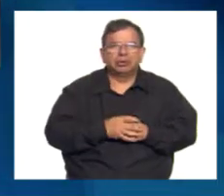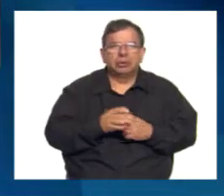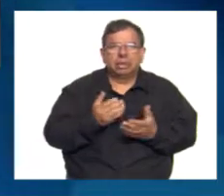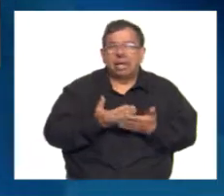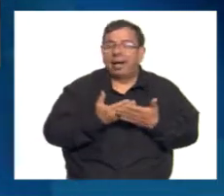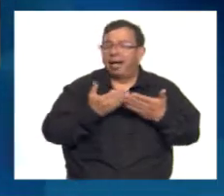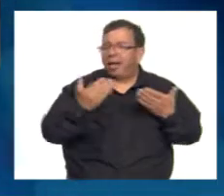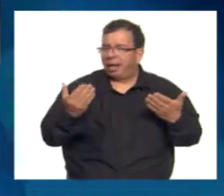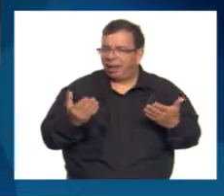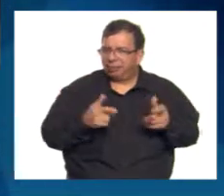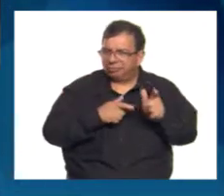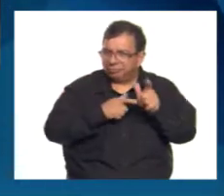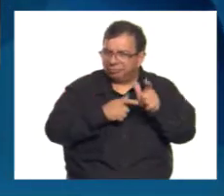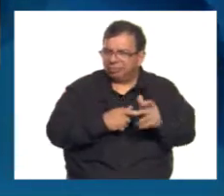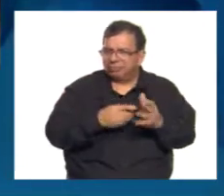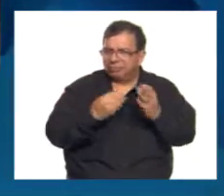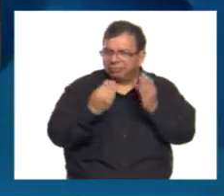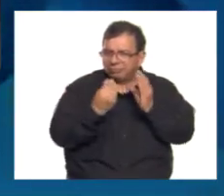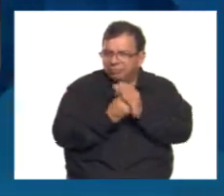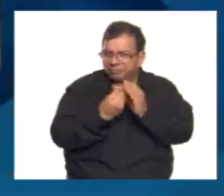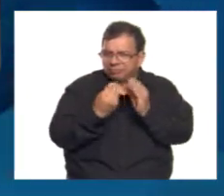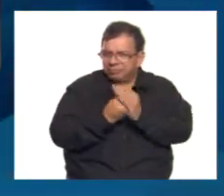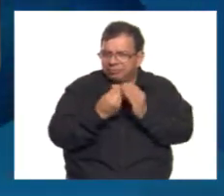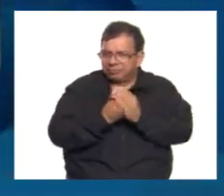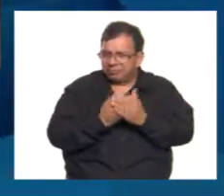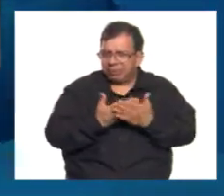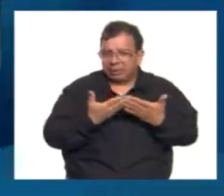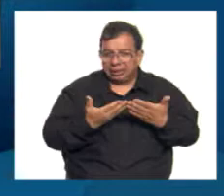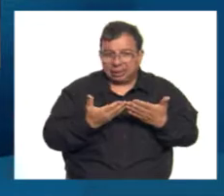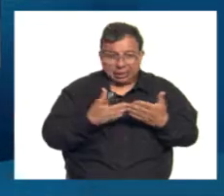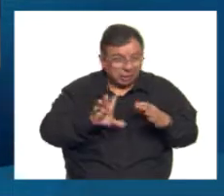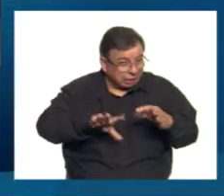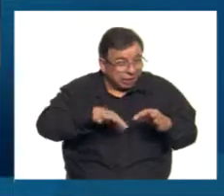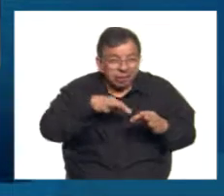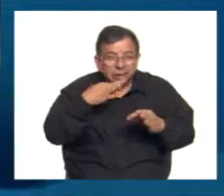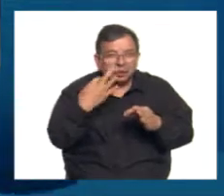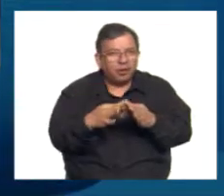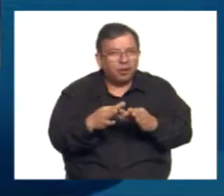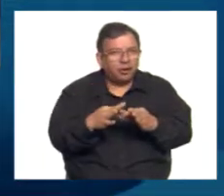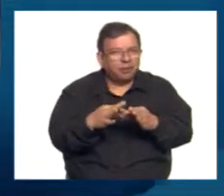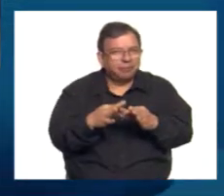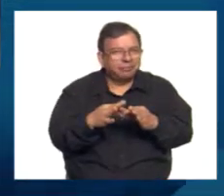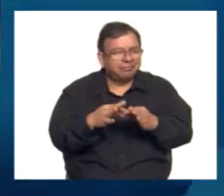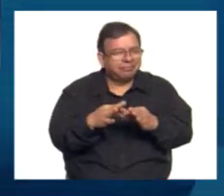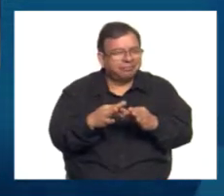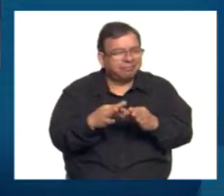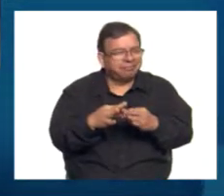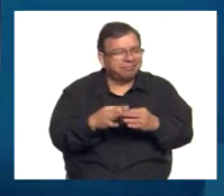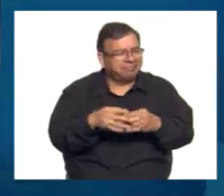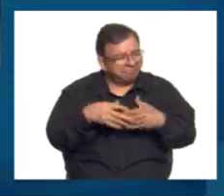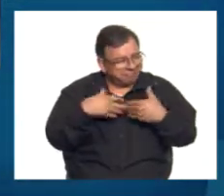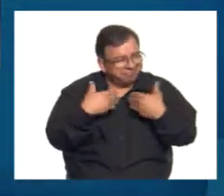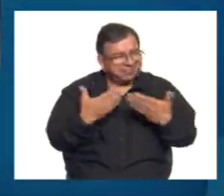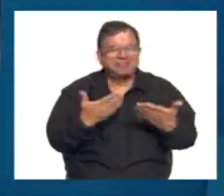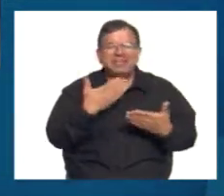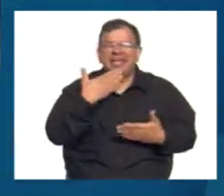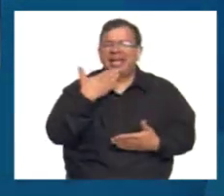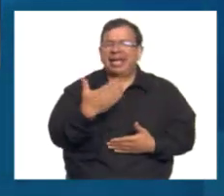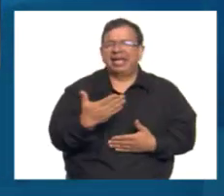es momento de seguir con el programa de hoy. ¿Listas? ¿Listos?